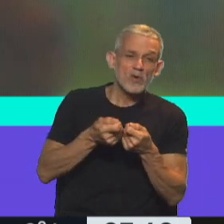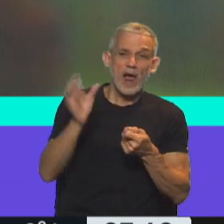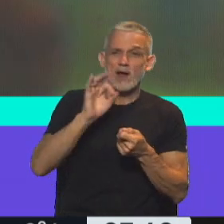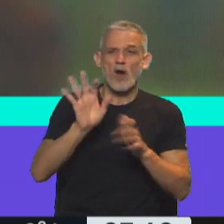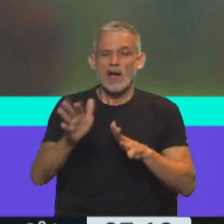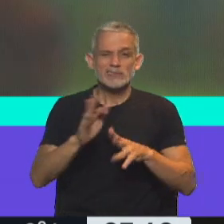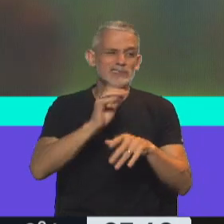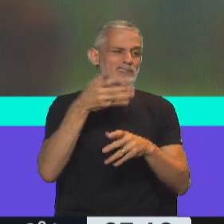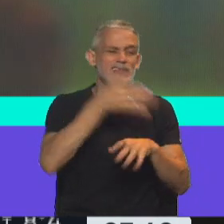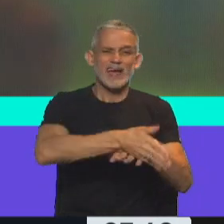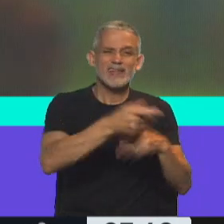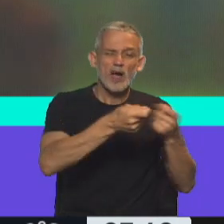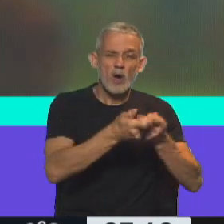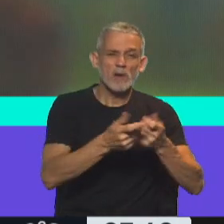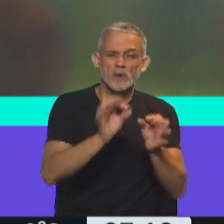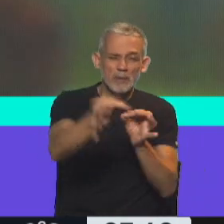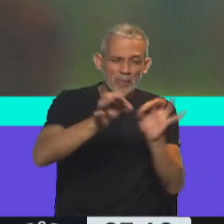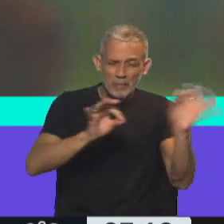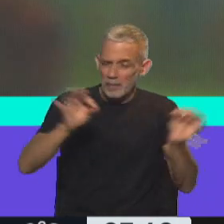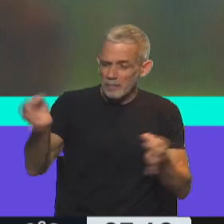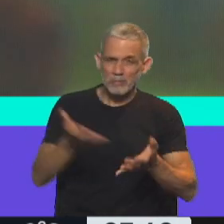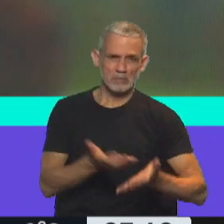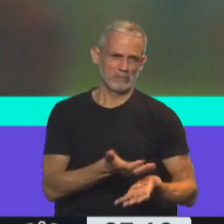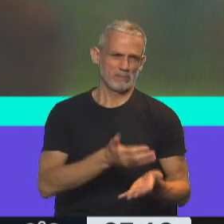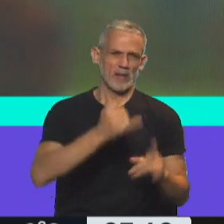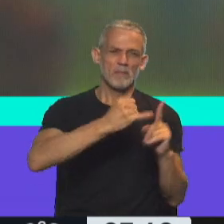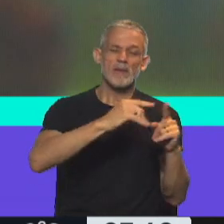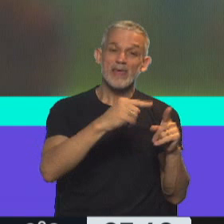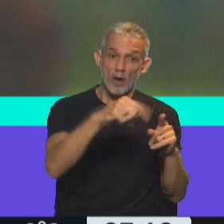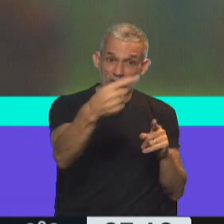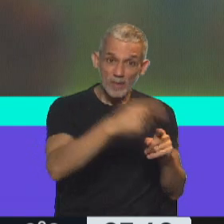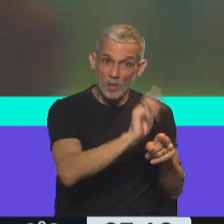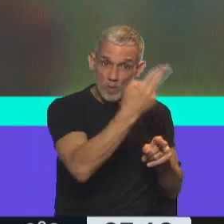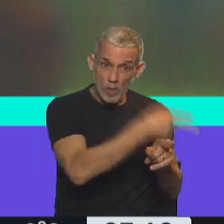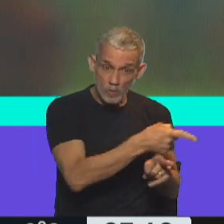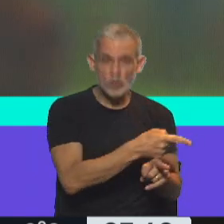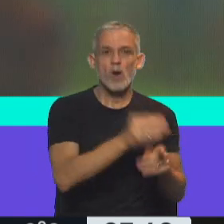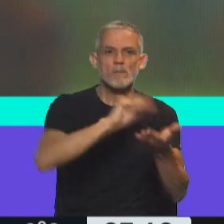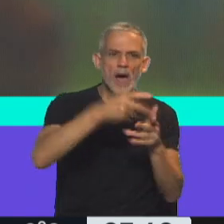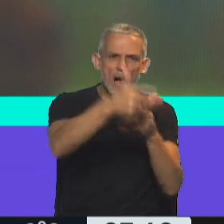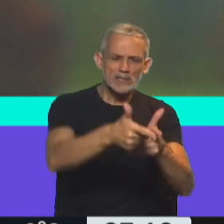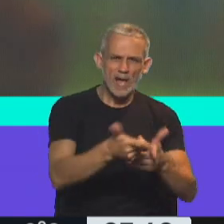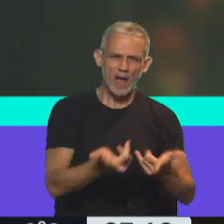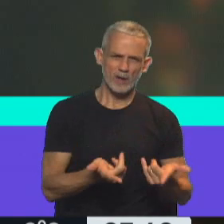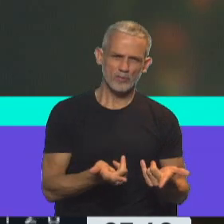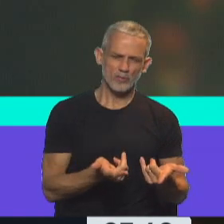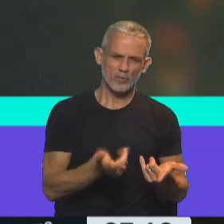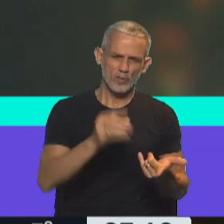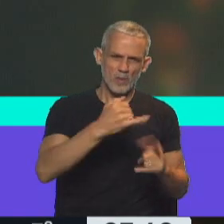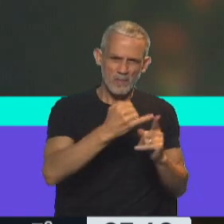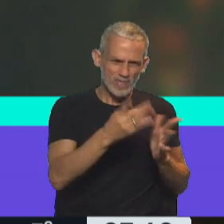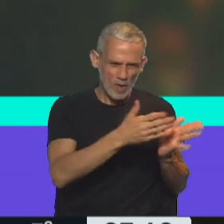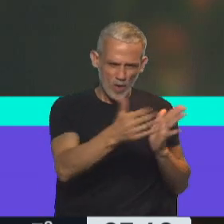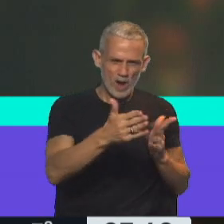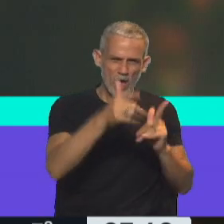¿no? Entrar a un comercio, y que a muy poquitos metros del kiosco, media hora después también sufrió otro asalto, otro comerciante. Y hay que tener en cuenta, Silvia, lo